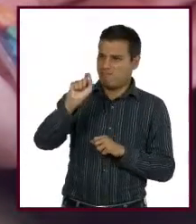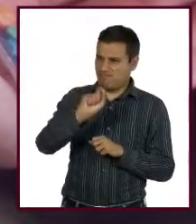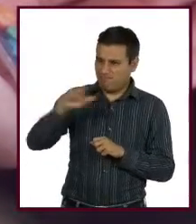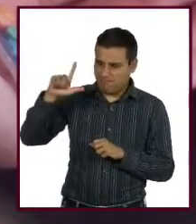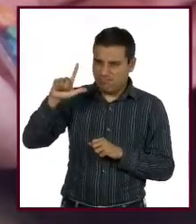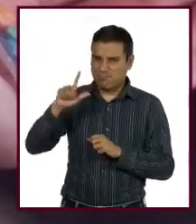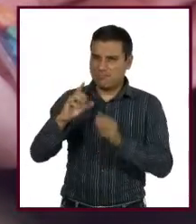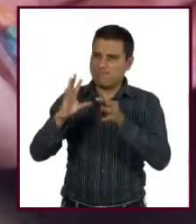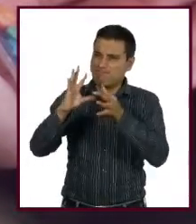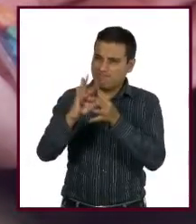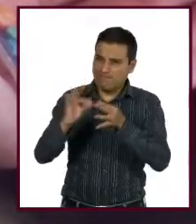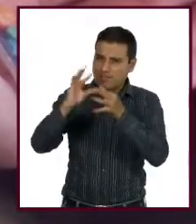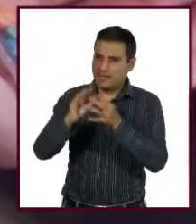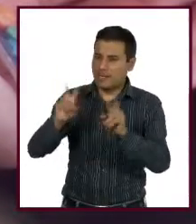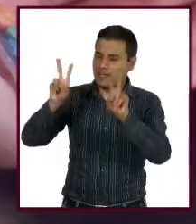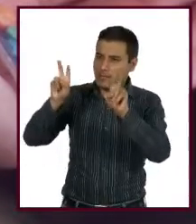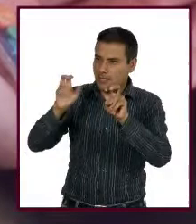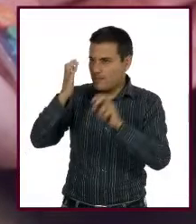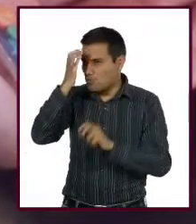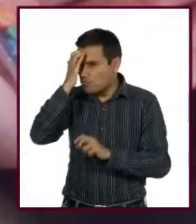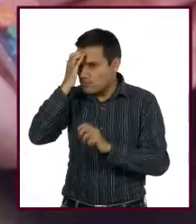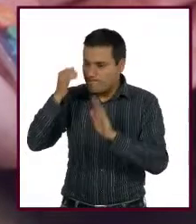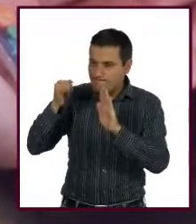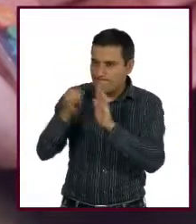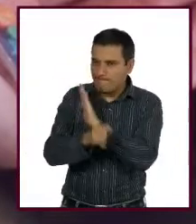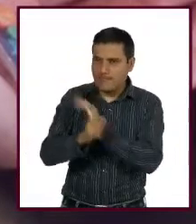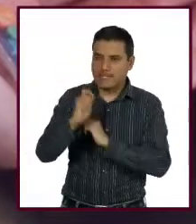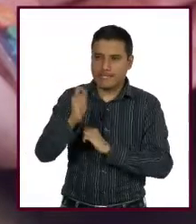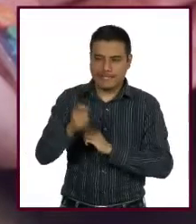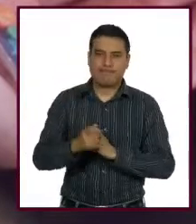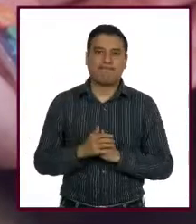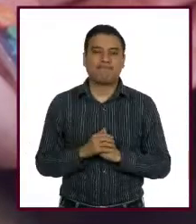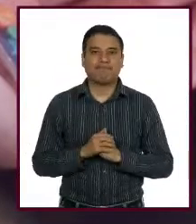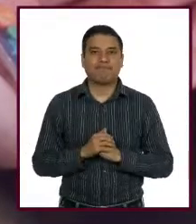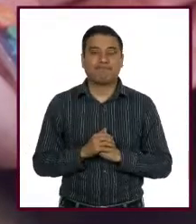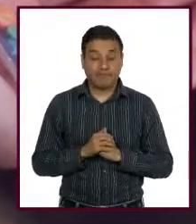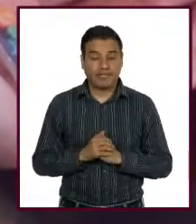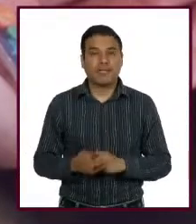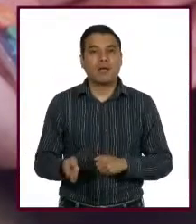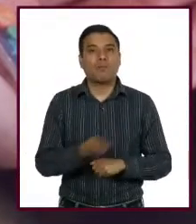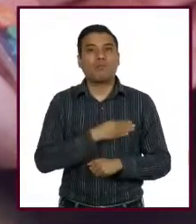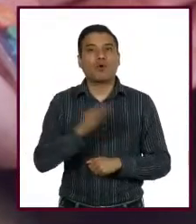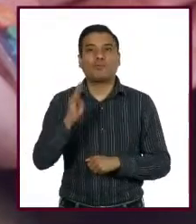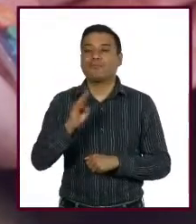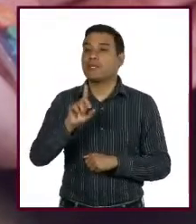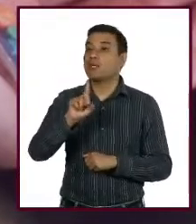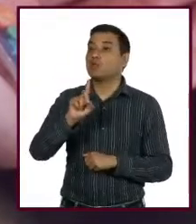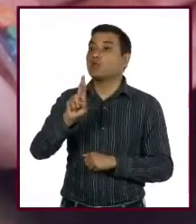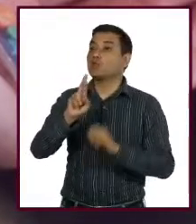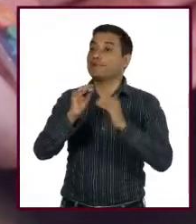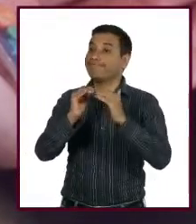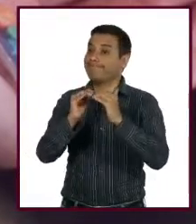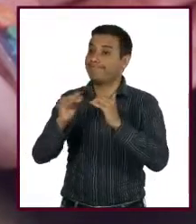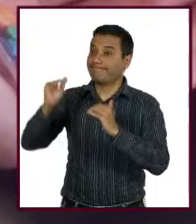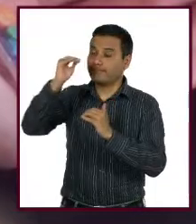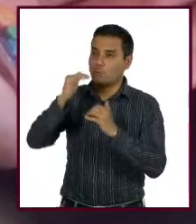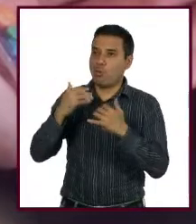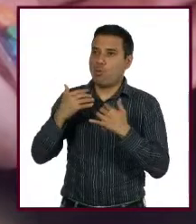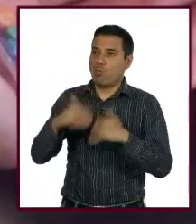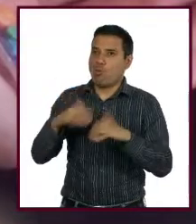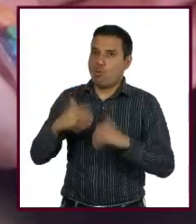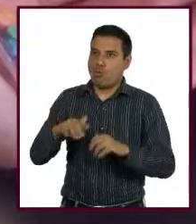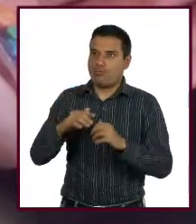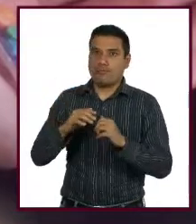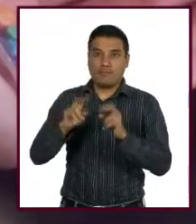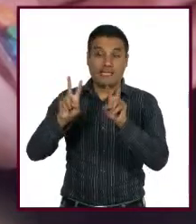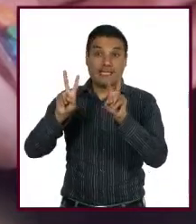conociendo de cerca estos temas que nos impactan a todas y a todos. Bueno, doctor, como vemos, es un tema, el